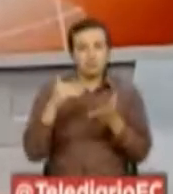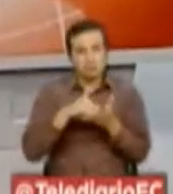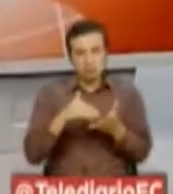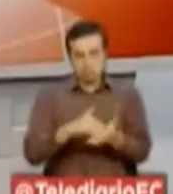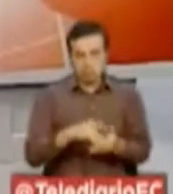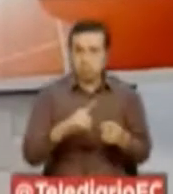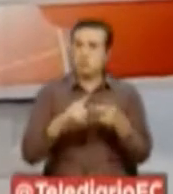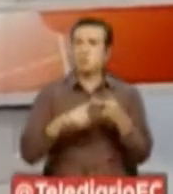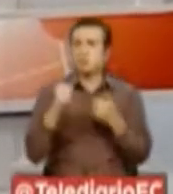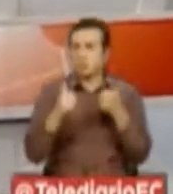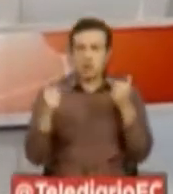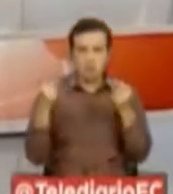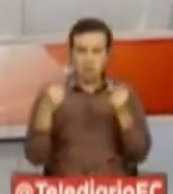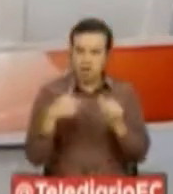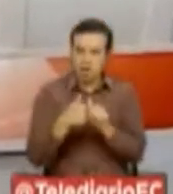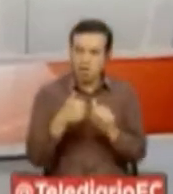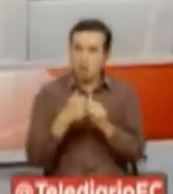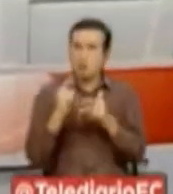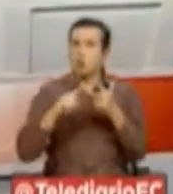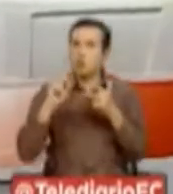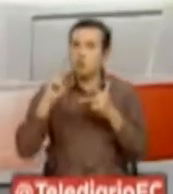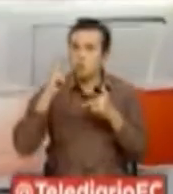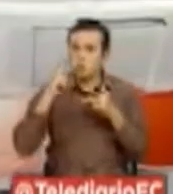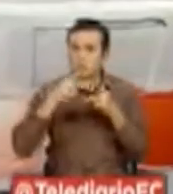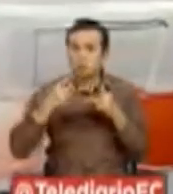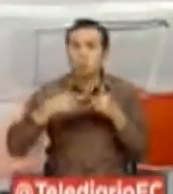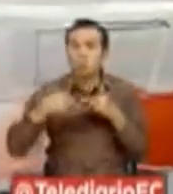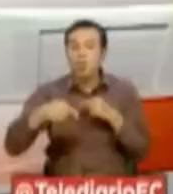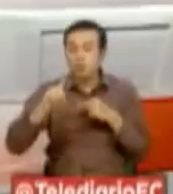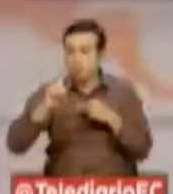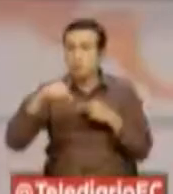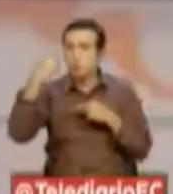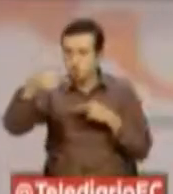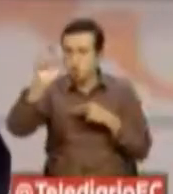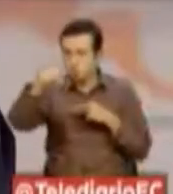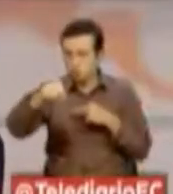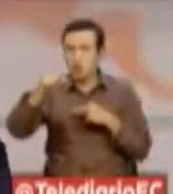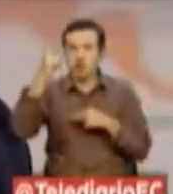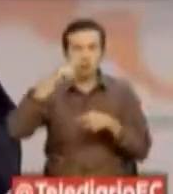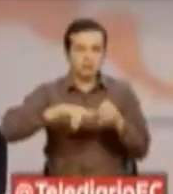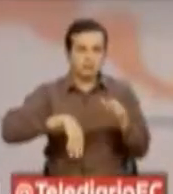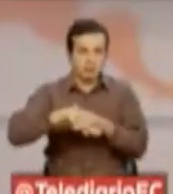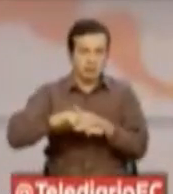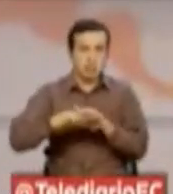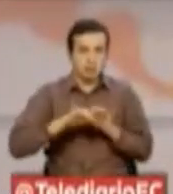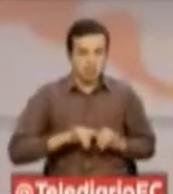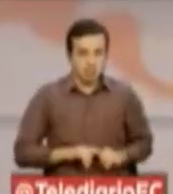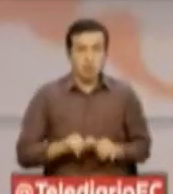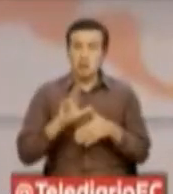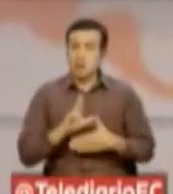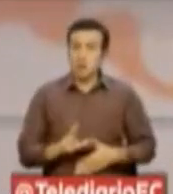reelección inmediata reelección pasando un periodo en fin pero la tendencia democrática de américa